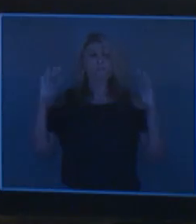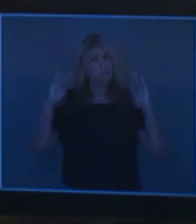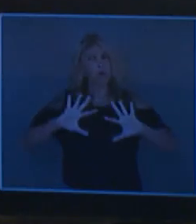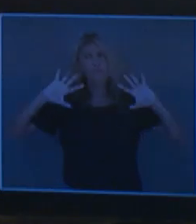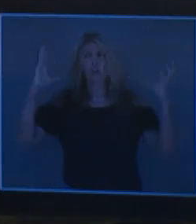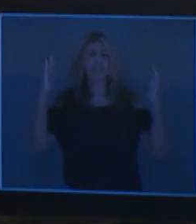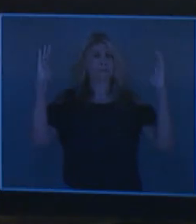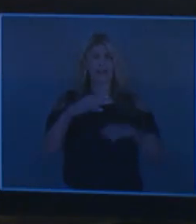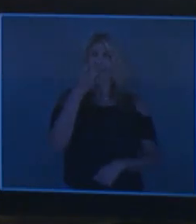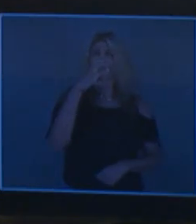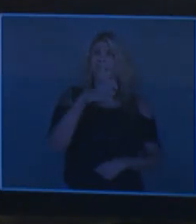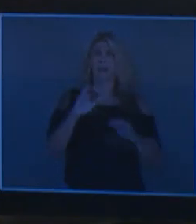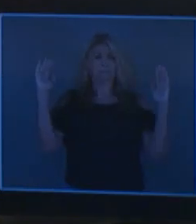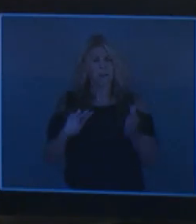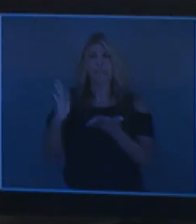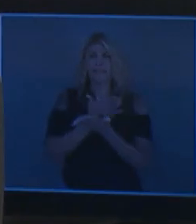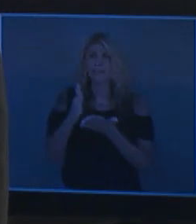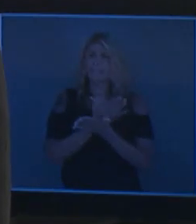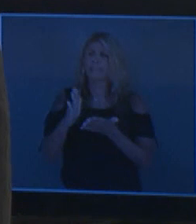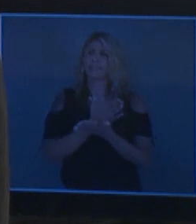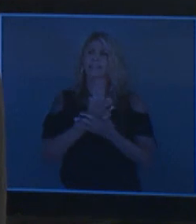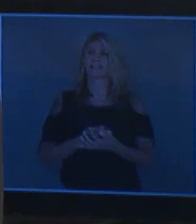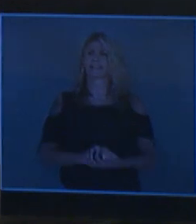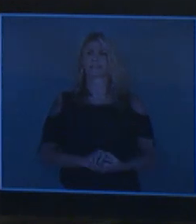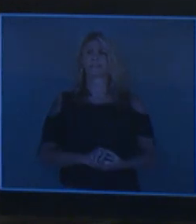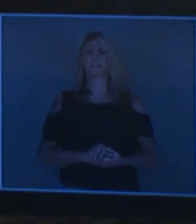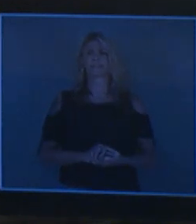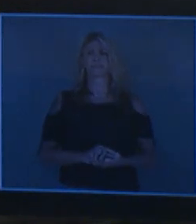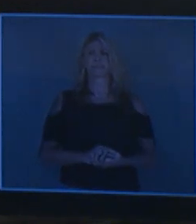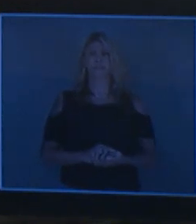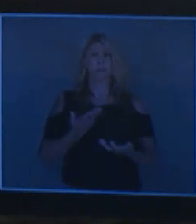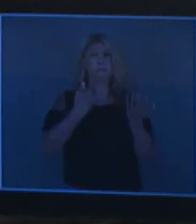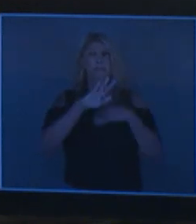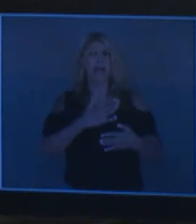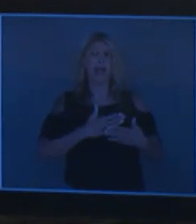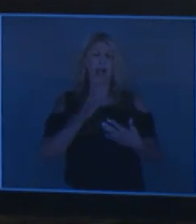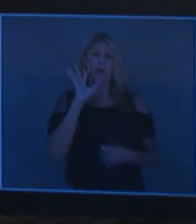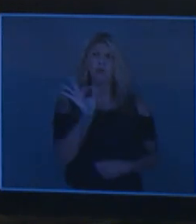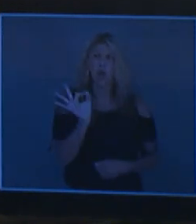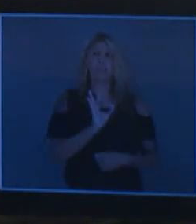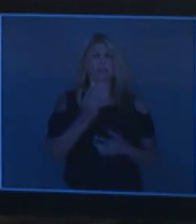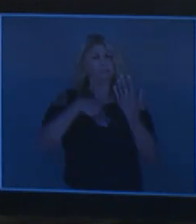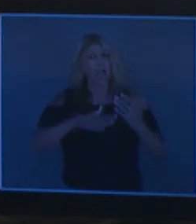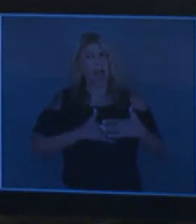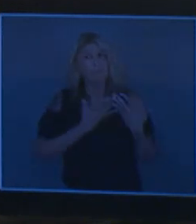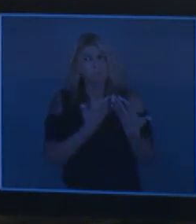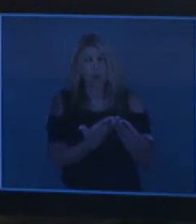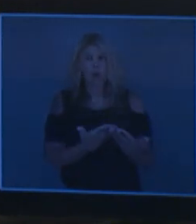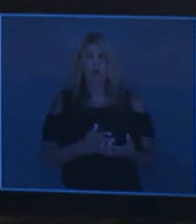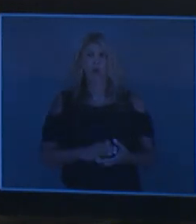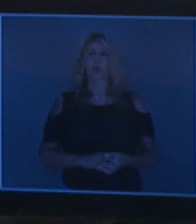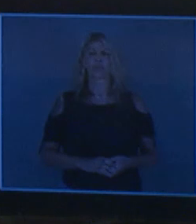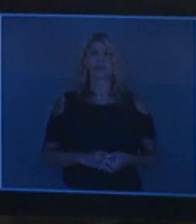no lamentablemente no pero cada vez sin más hoy por hoy el grupo que tenemos soy la referente del grupo de familias